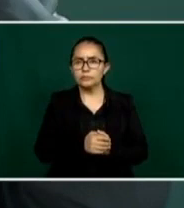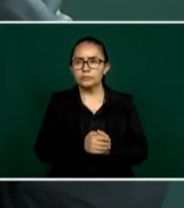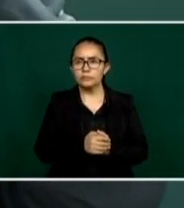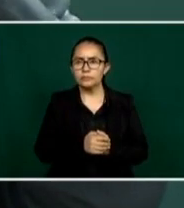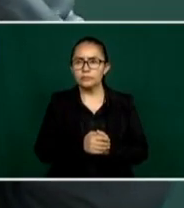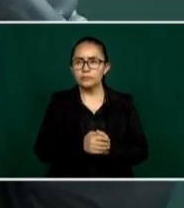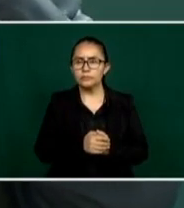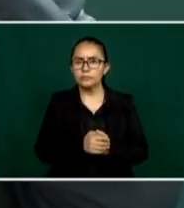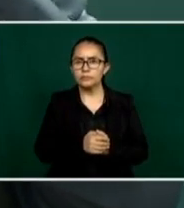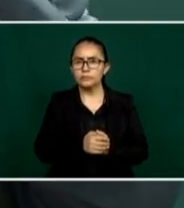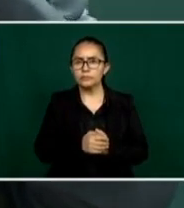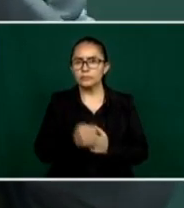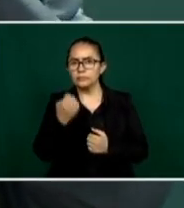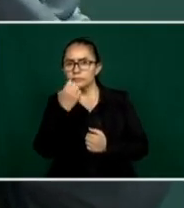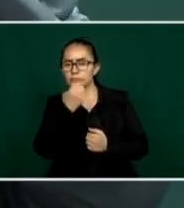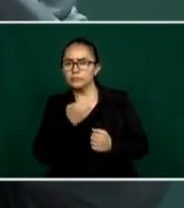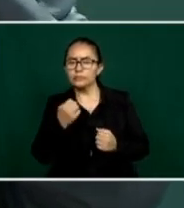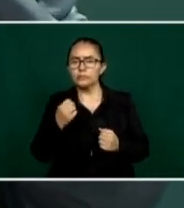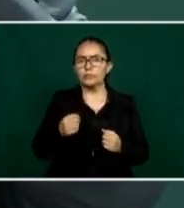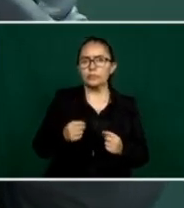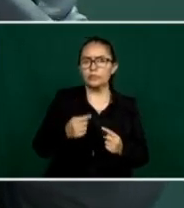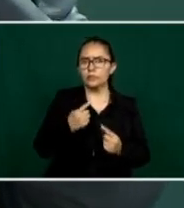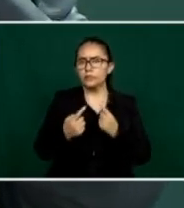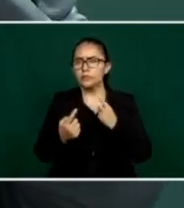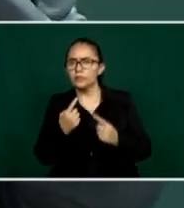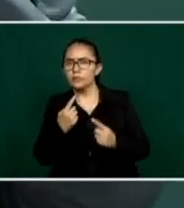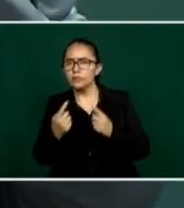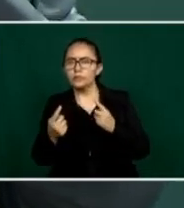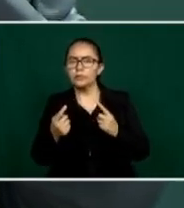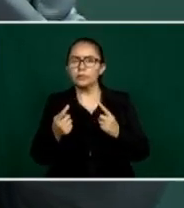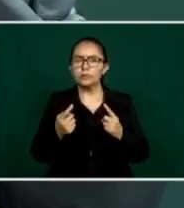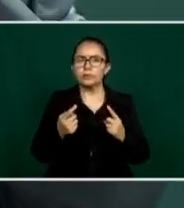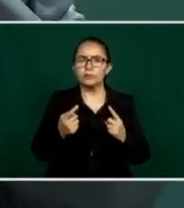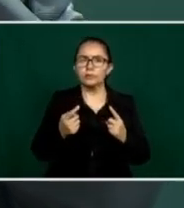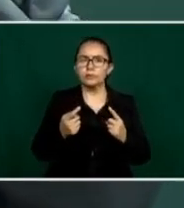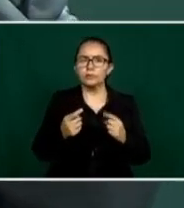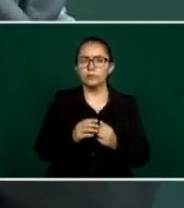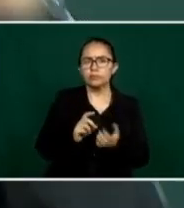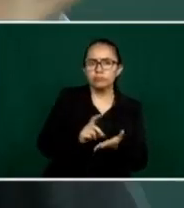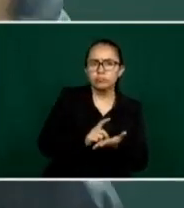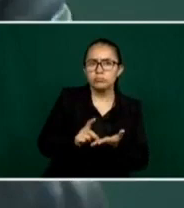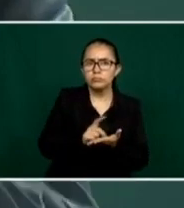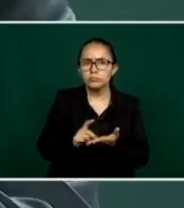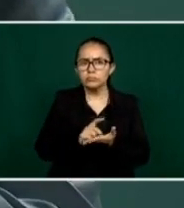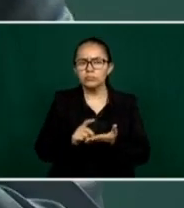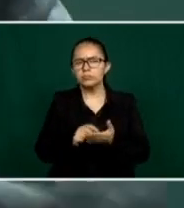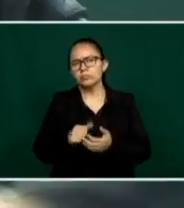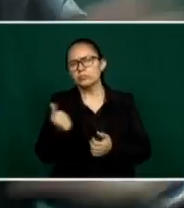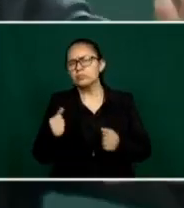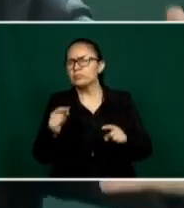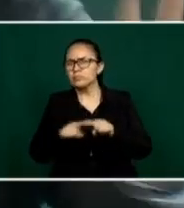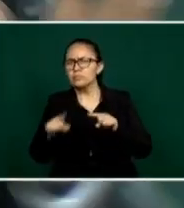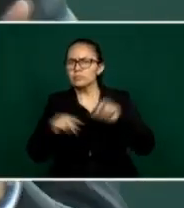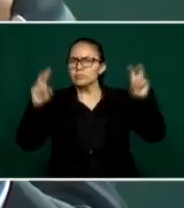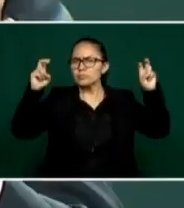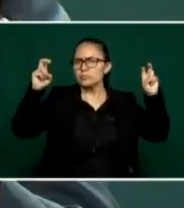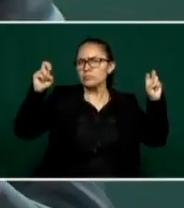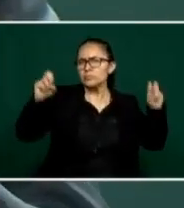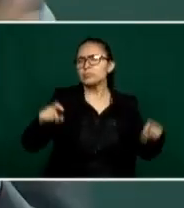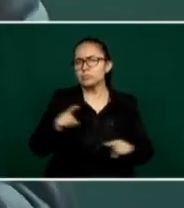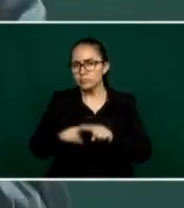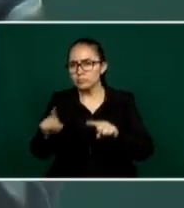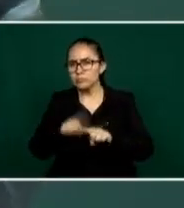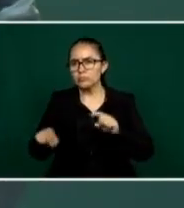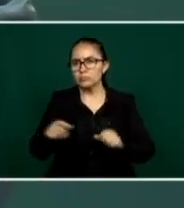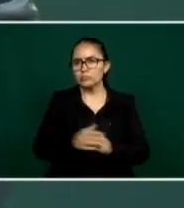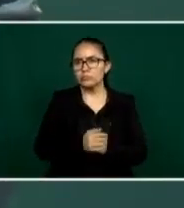el análisis, la discusión sobre la legalización de ciertas drogas, otros temas no descartados,